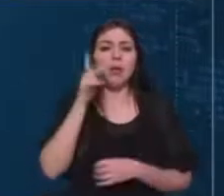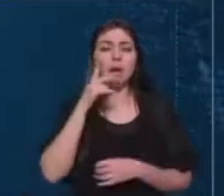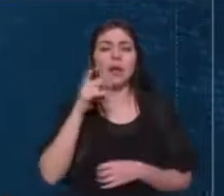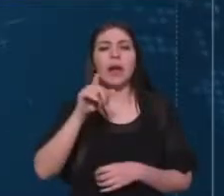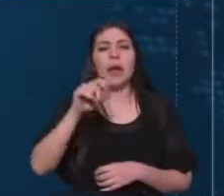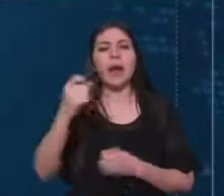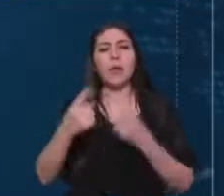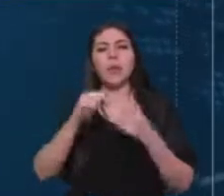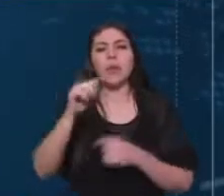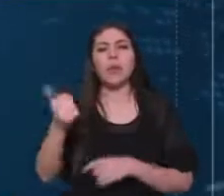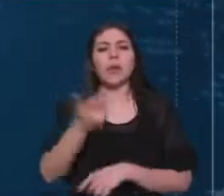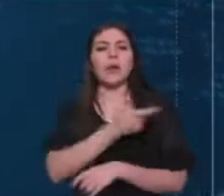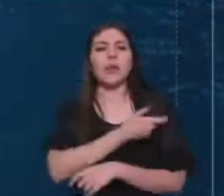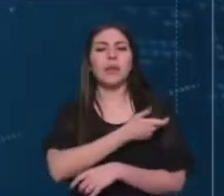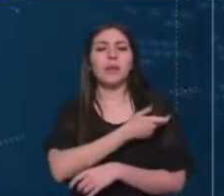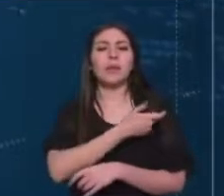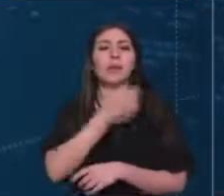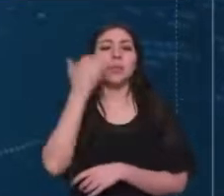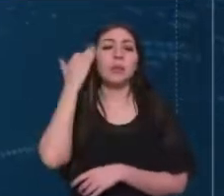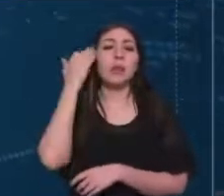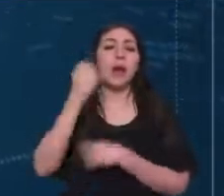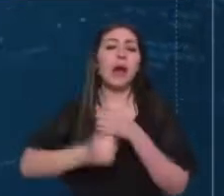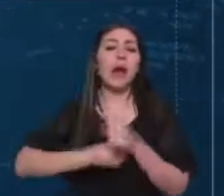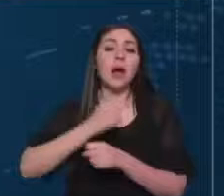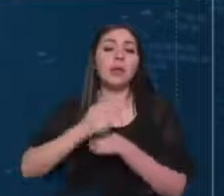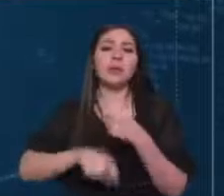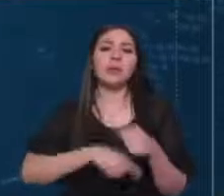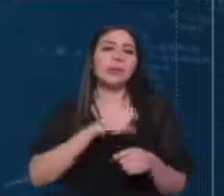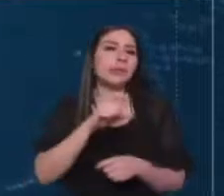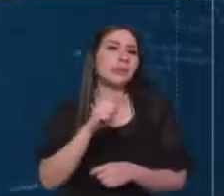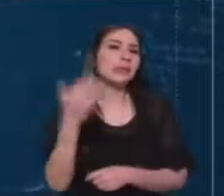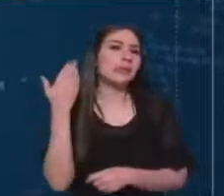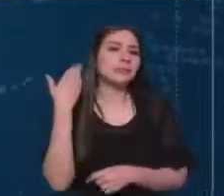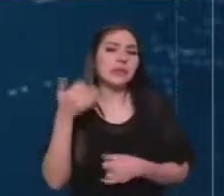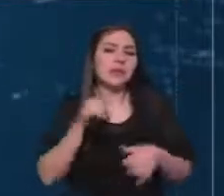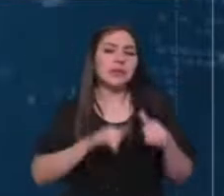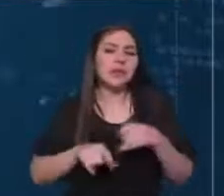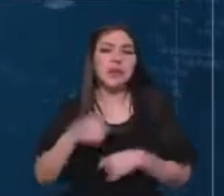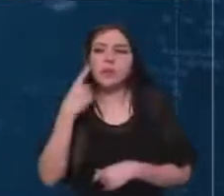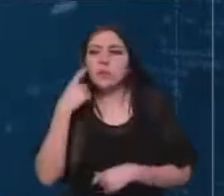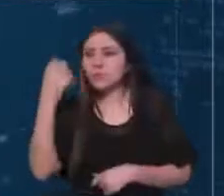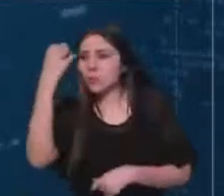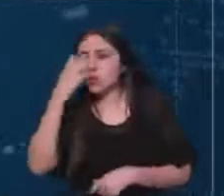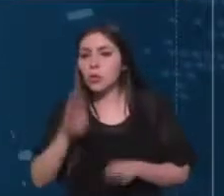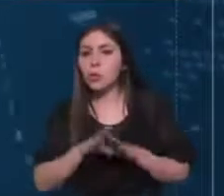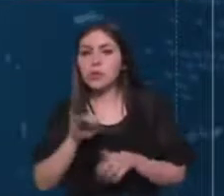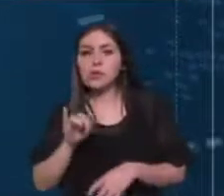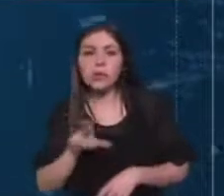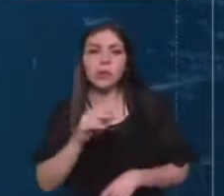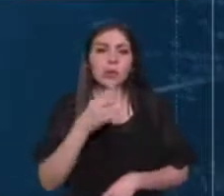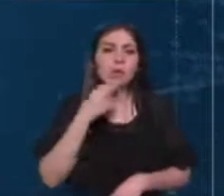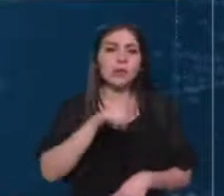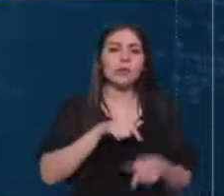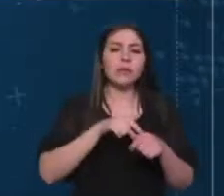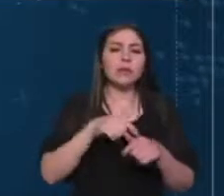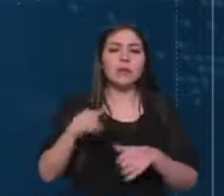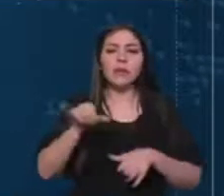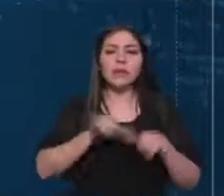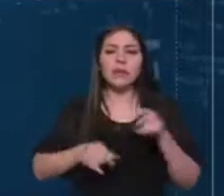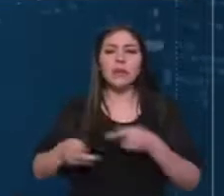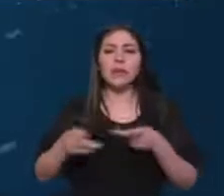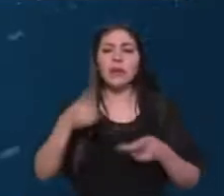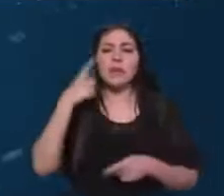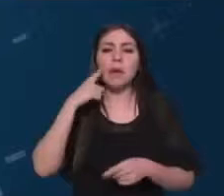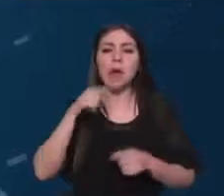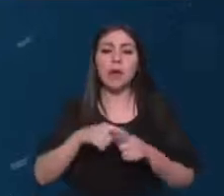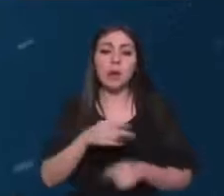se sigue aprendiendo de cómo están funcionando y se siguen creando mecanismos para que su eficacia pues sea la mayor, sea la